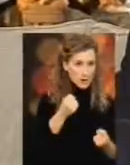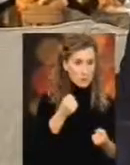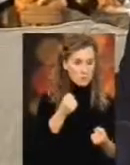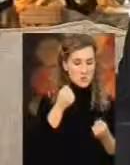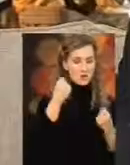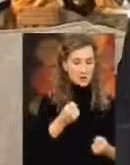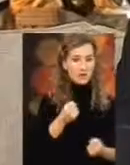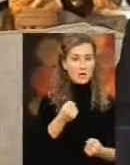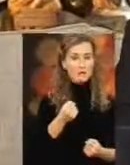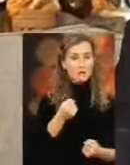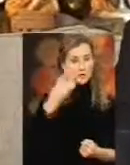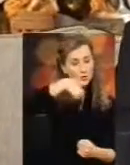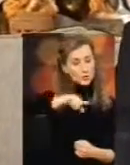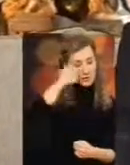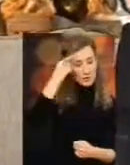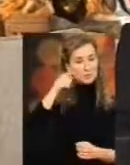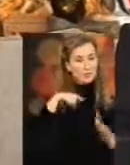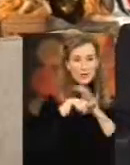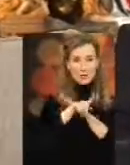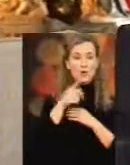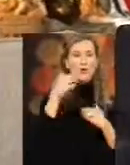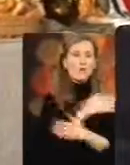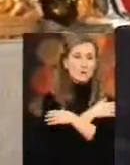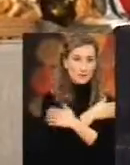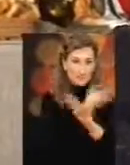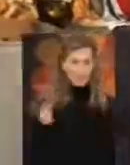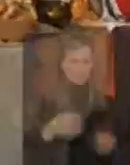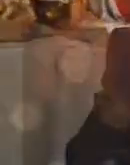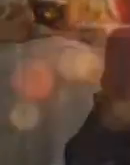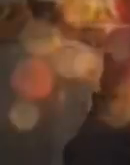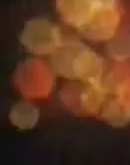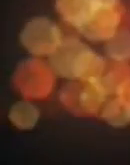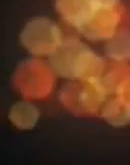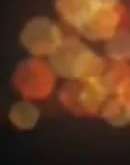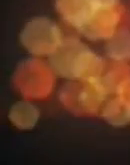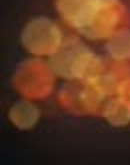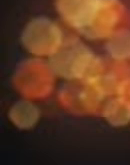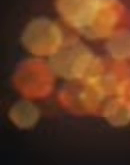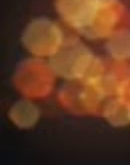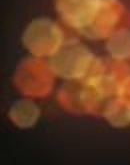potencial y entre todos sabremos desarrollarlo. Un fuerte abrazo.